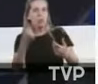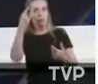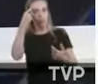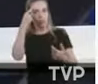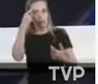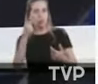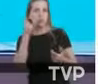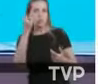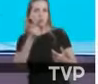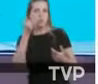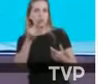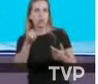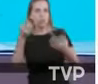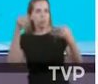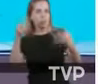muy